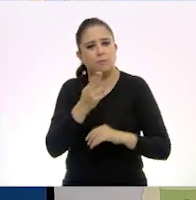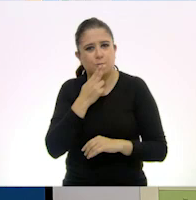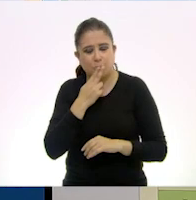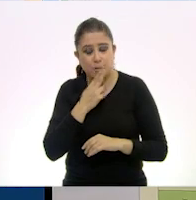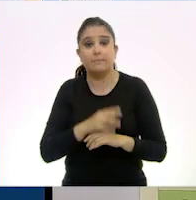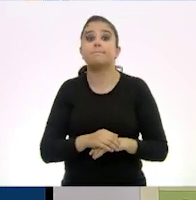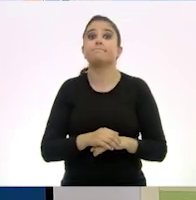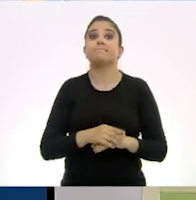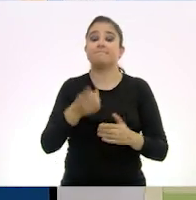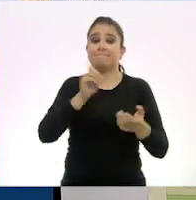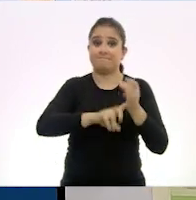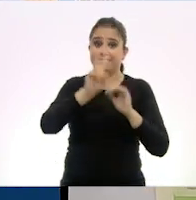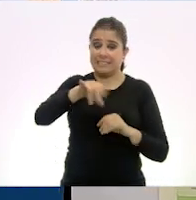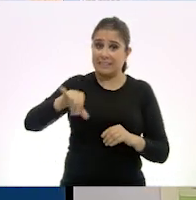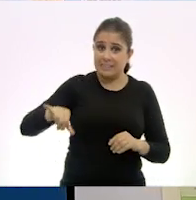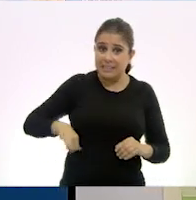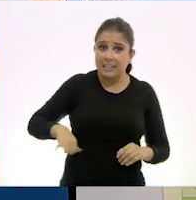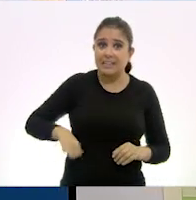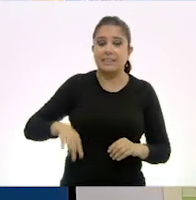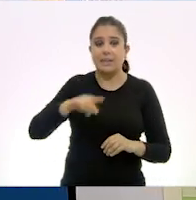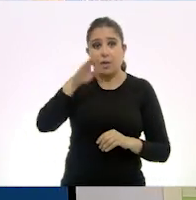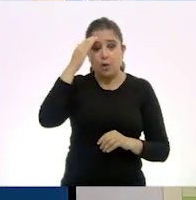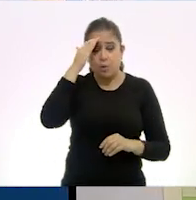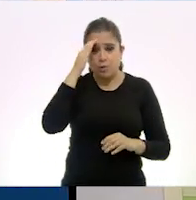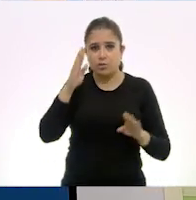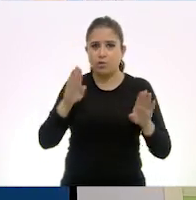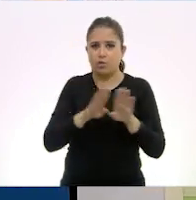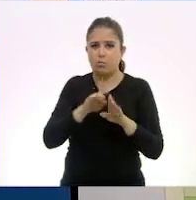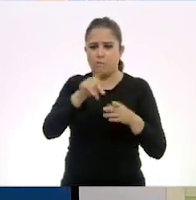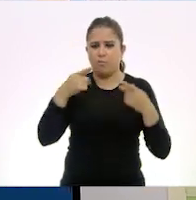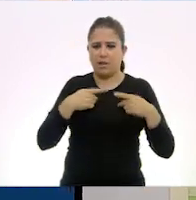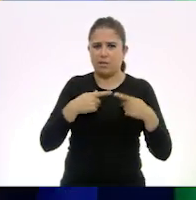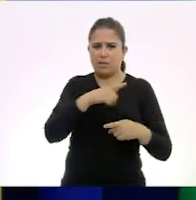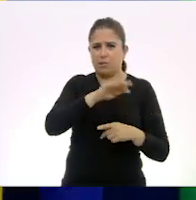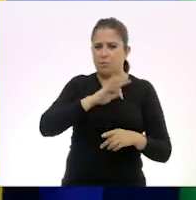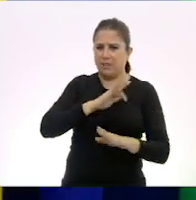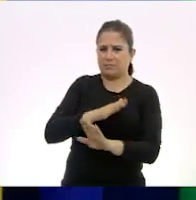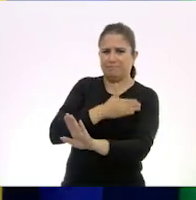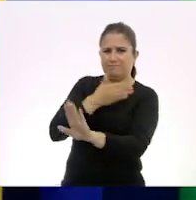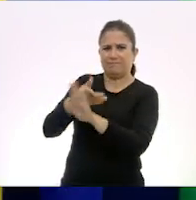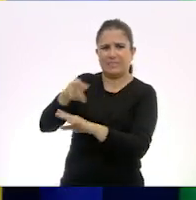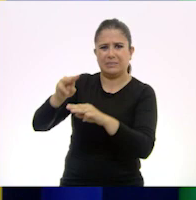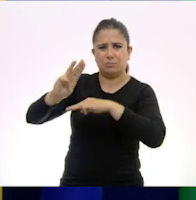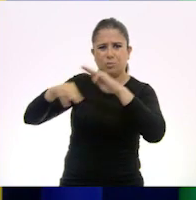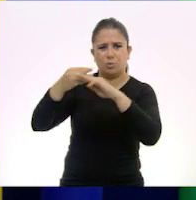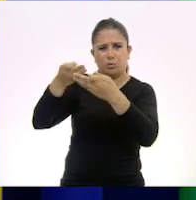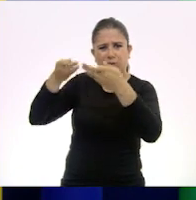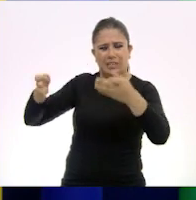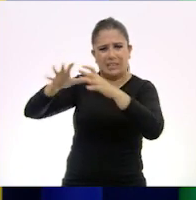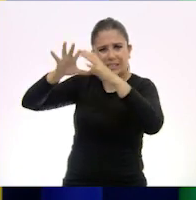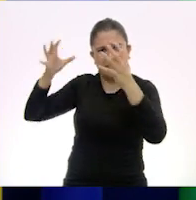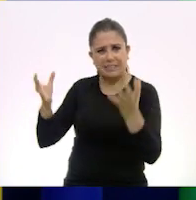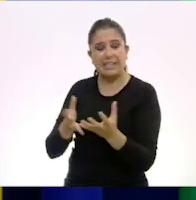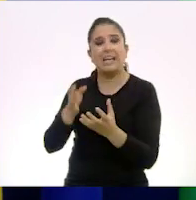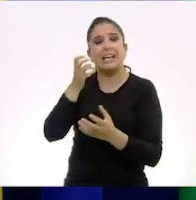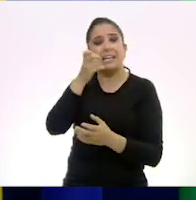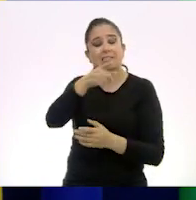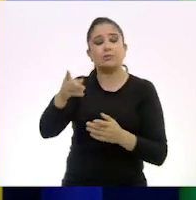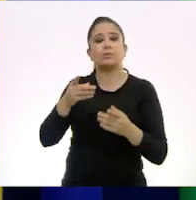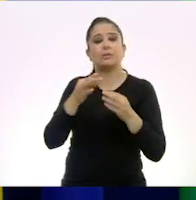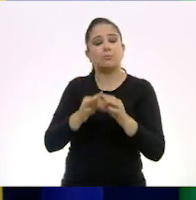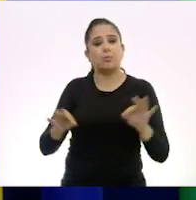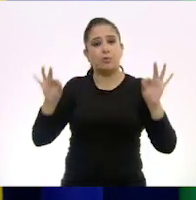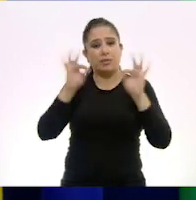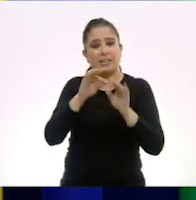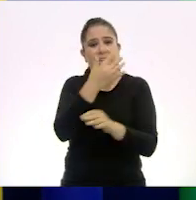Qué interesante es conocer el impacto que generamos los seres humanos al medio ambiente. Por ello es necesario valorar la importancia de los